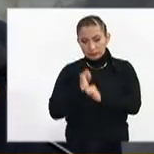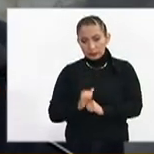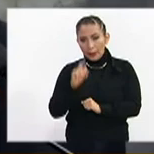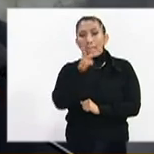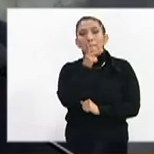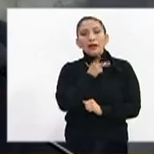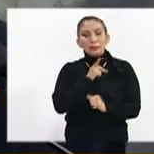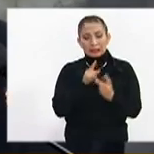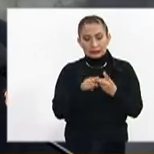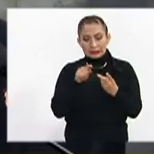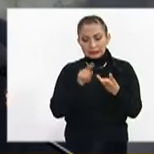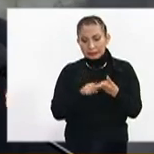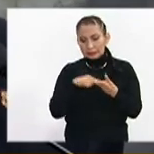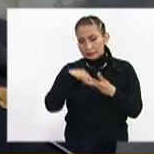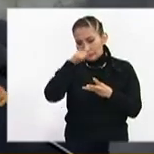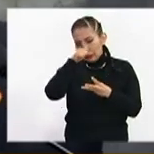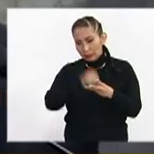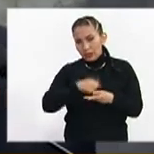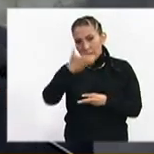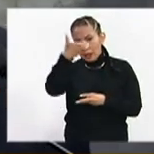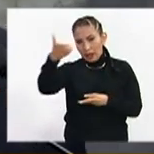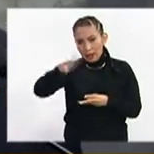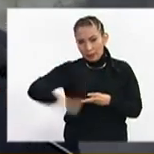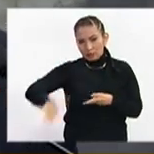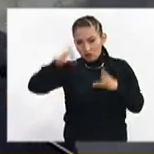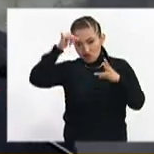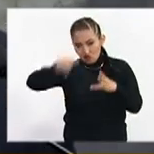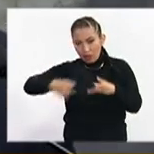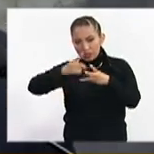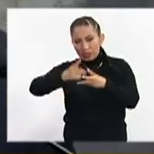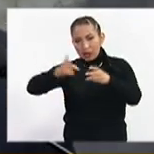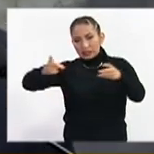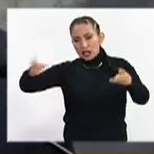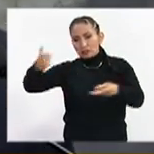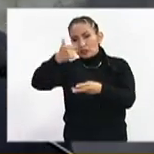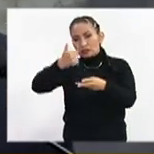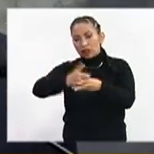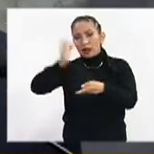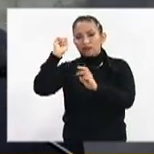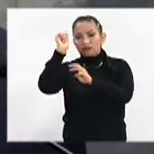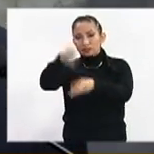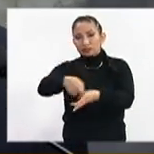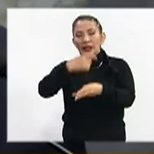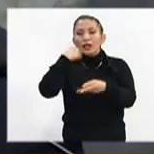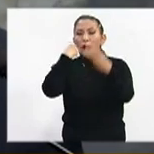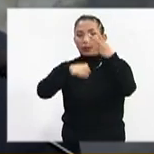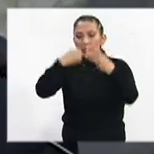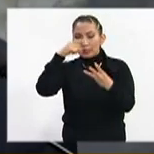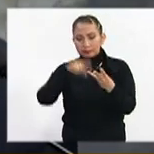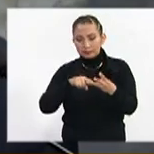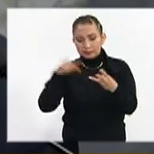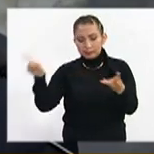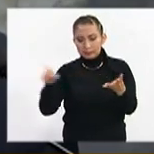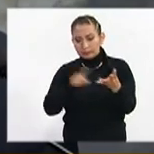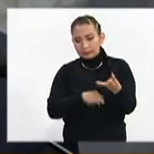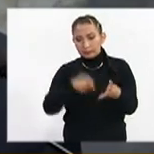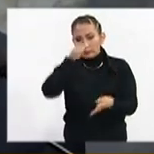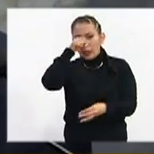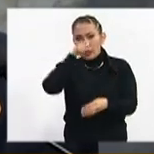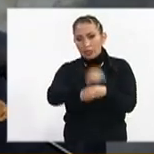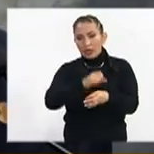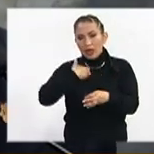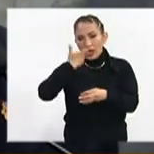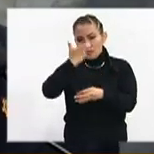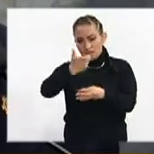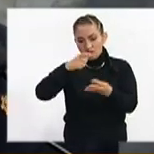de Pemex, la Secretaría de Agricultura, Ganadería, Desarrollo Rural, Pesca y Alimentación, la Secretaría